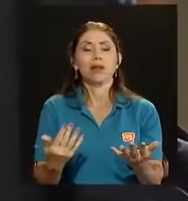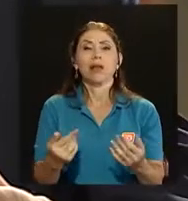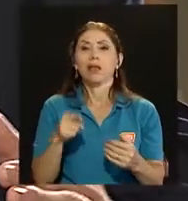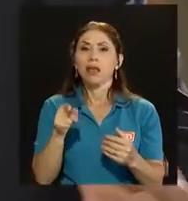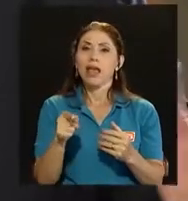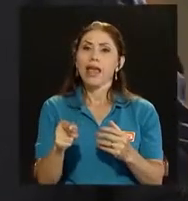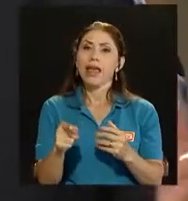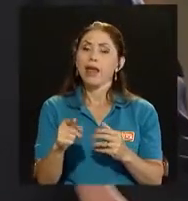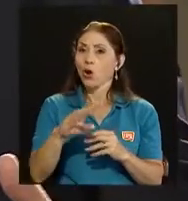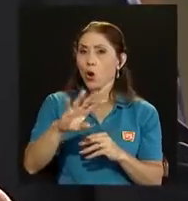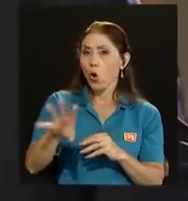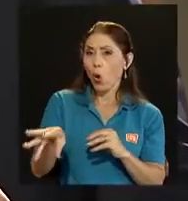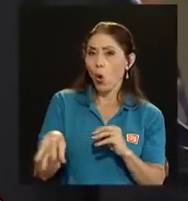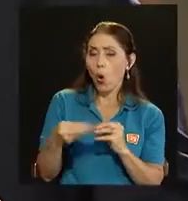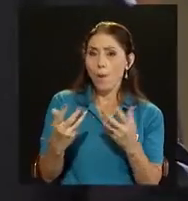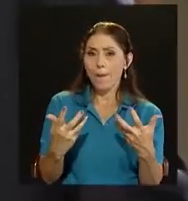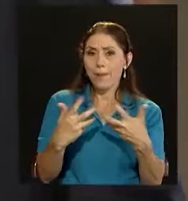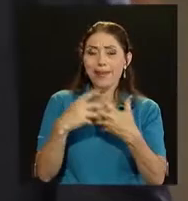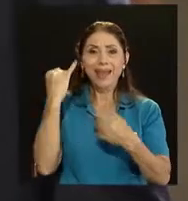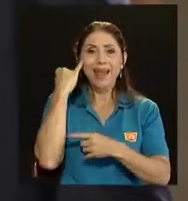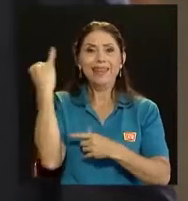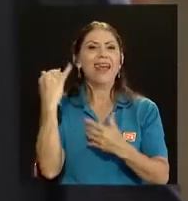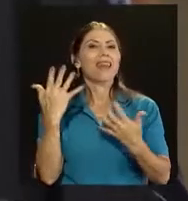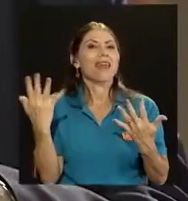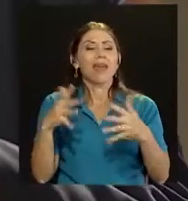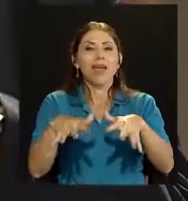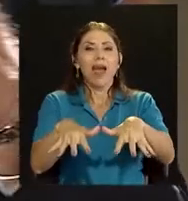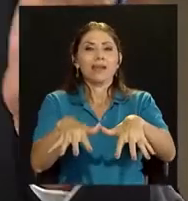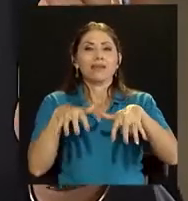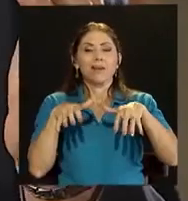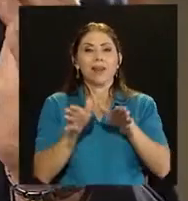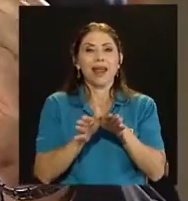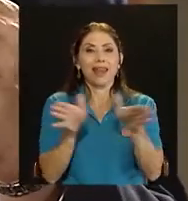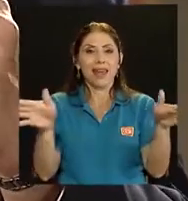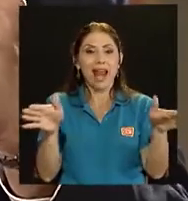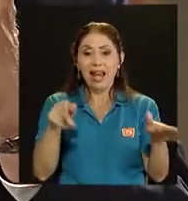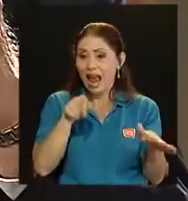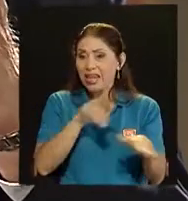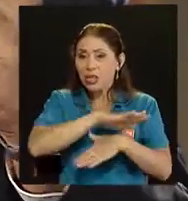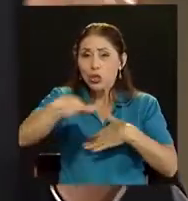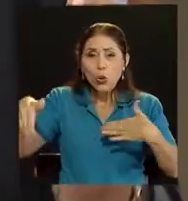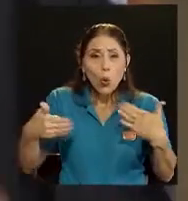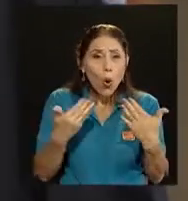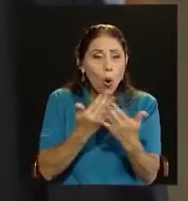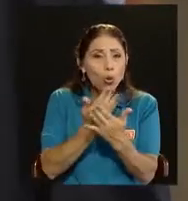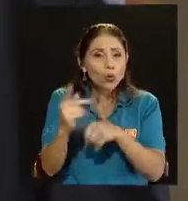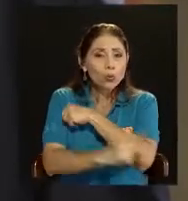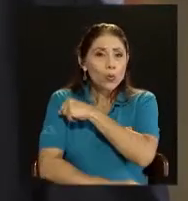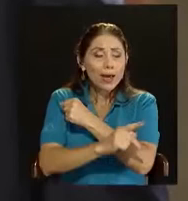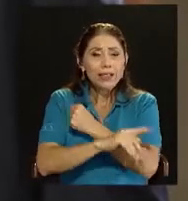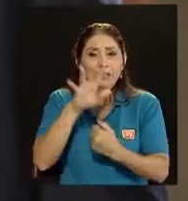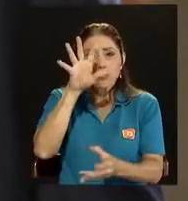complementa la idea de que la Asamblea General, en donde todos los 193 miembros de las